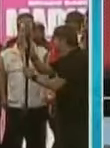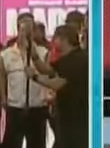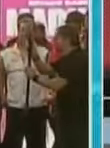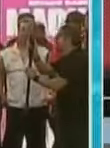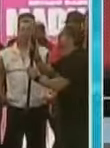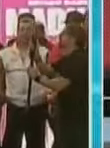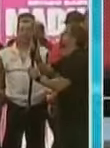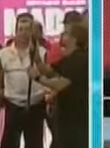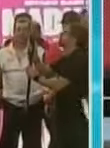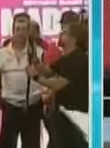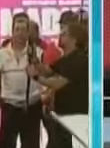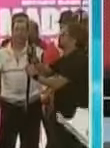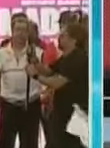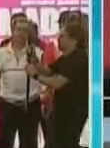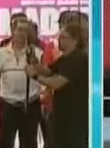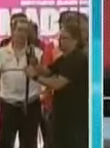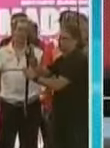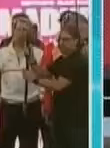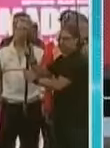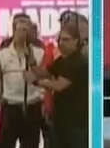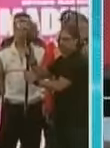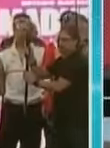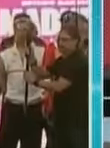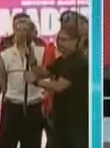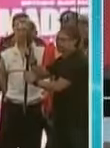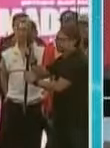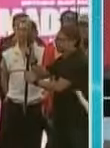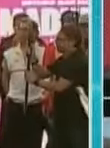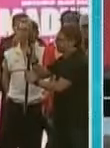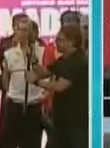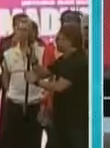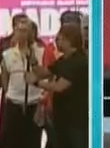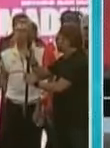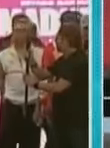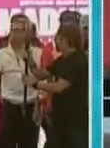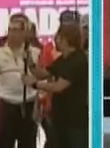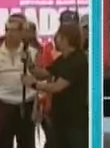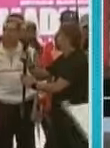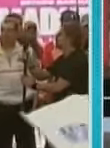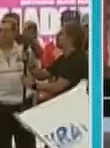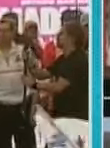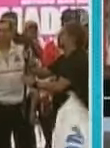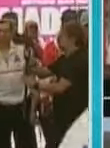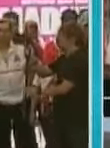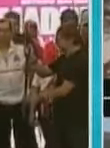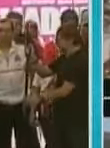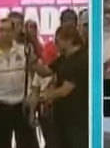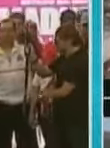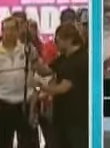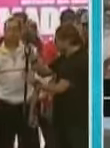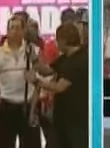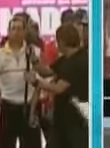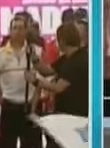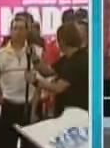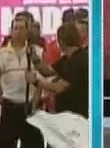Están cantando fraude ya. Están tratando de manchar, pero no van a poder.